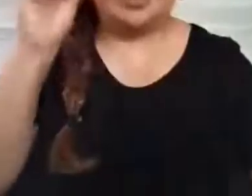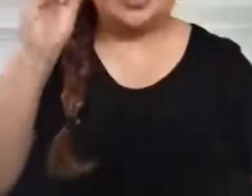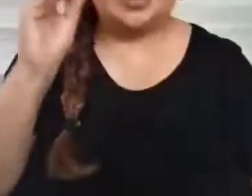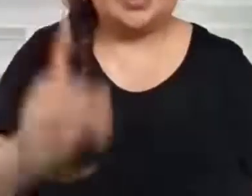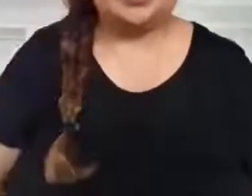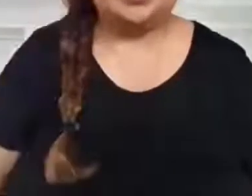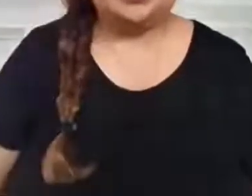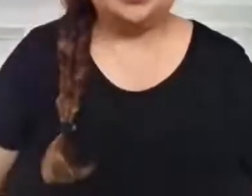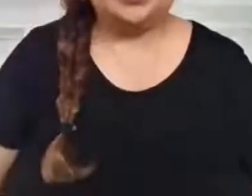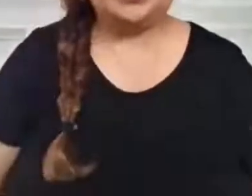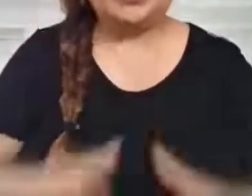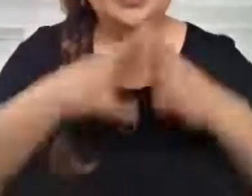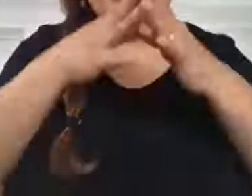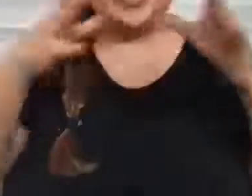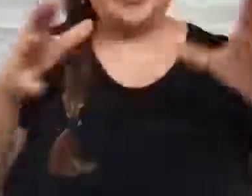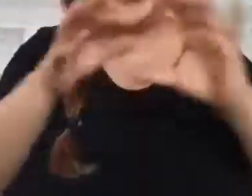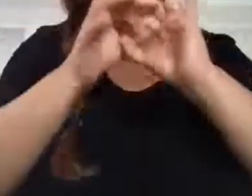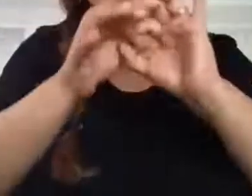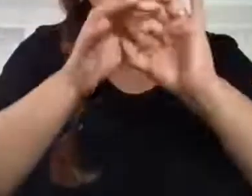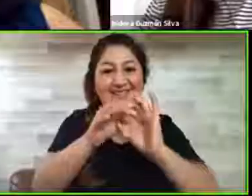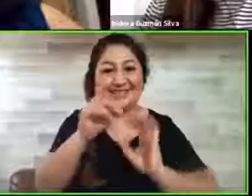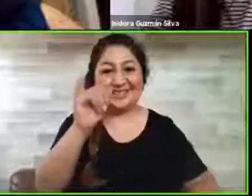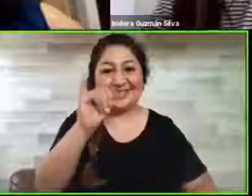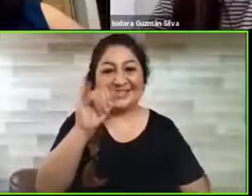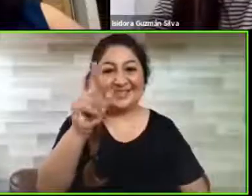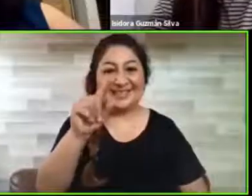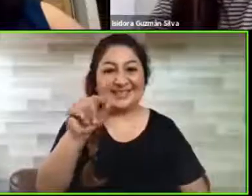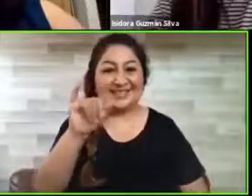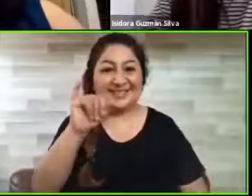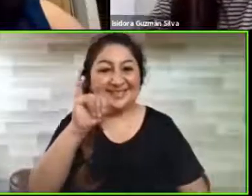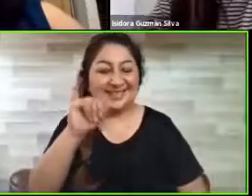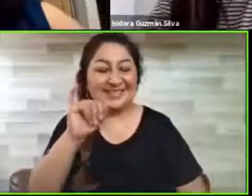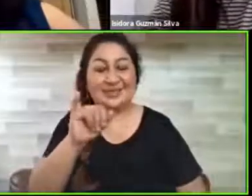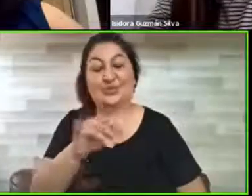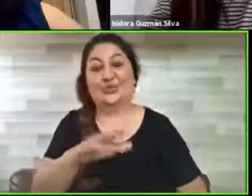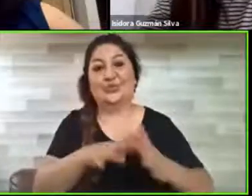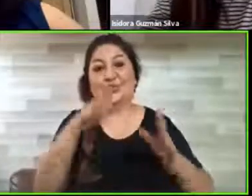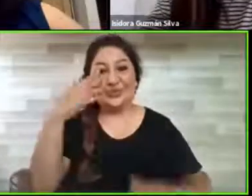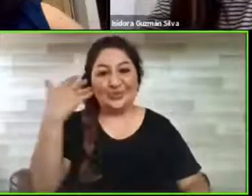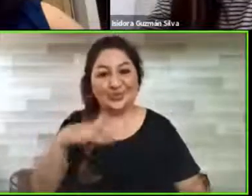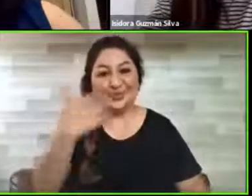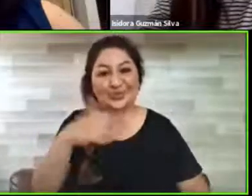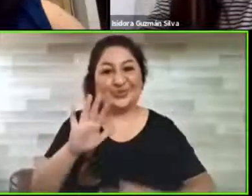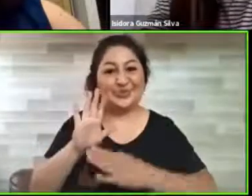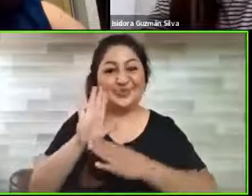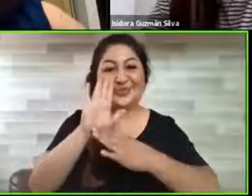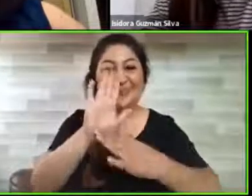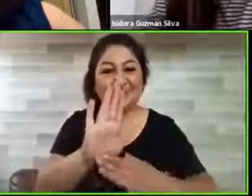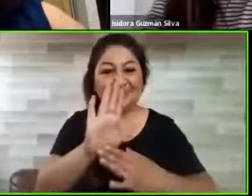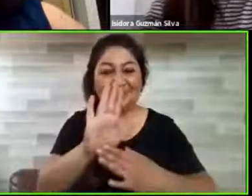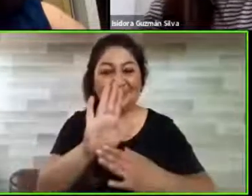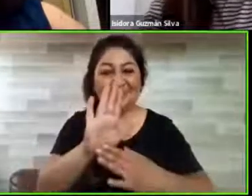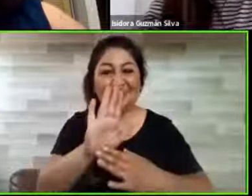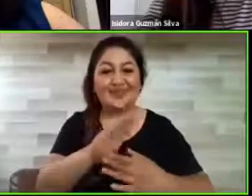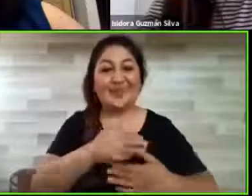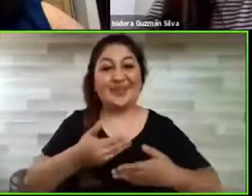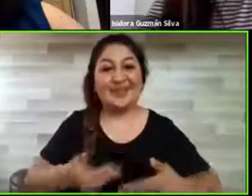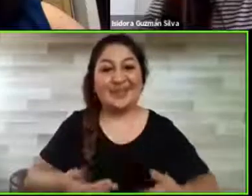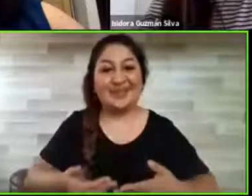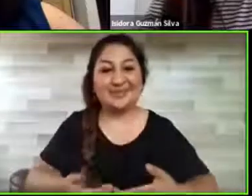muchas gracias y si te pasaste con tu presentación y ahora